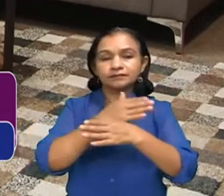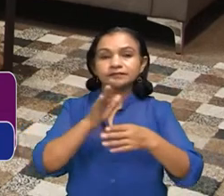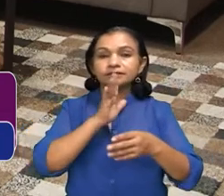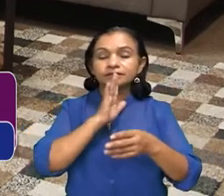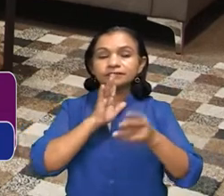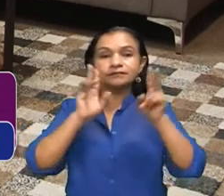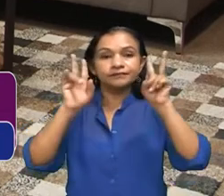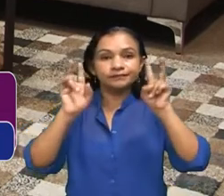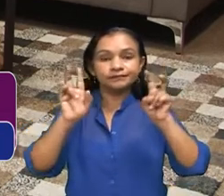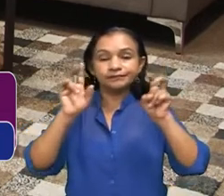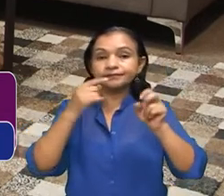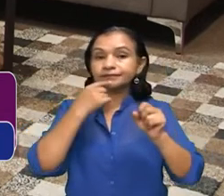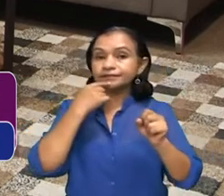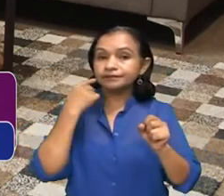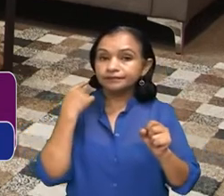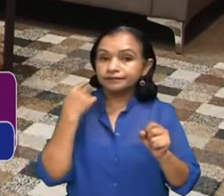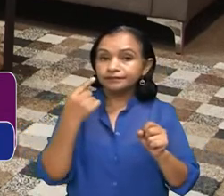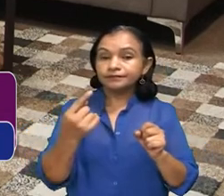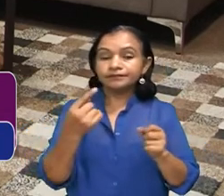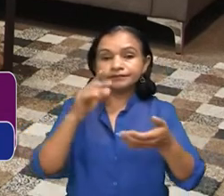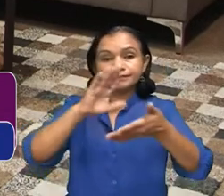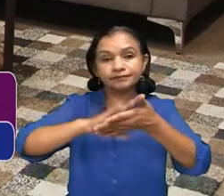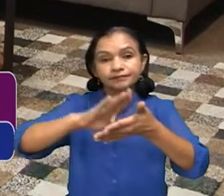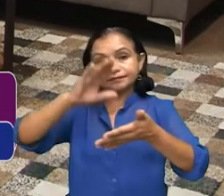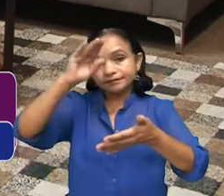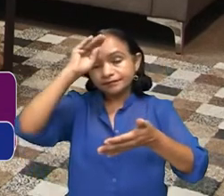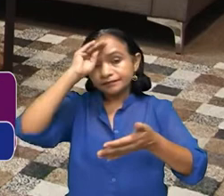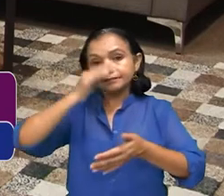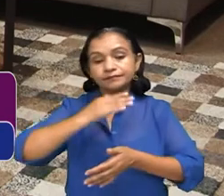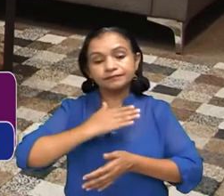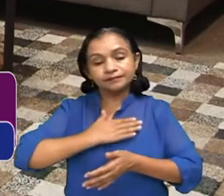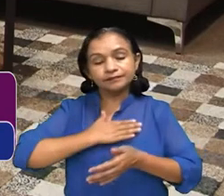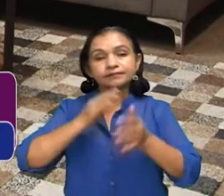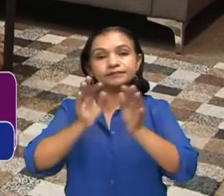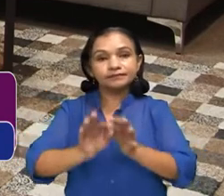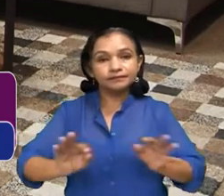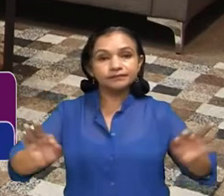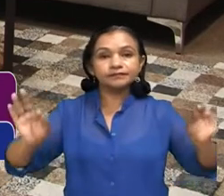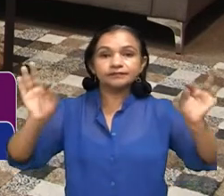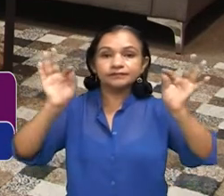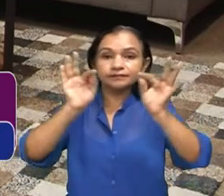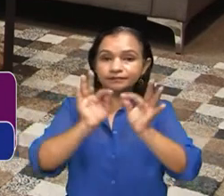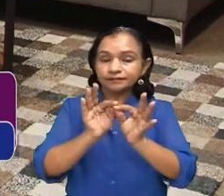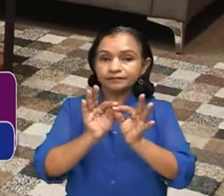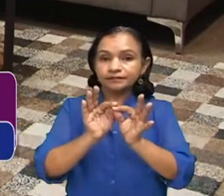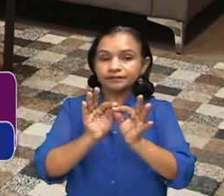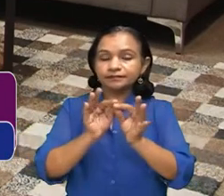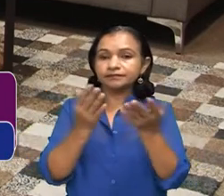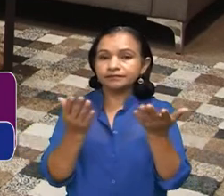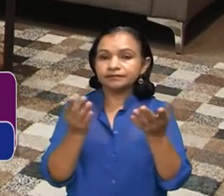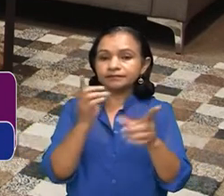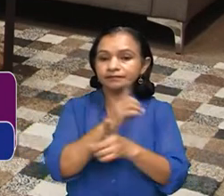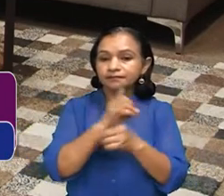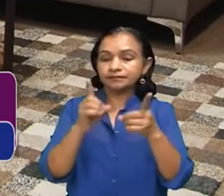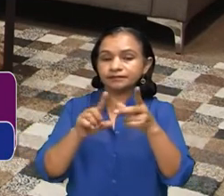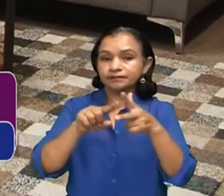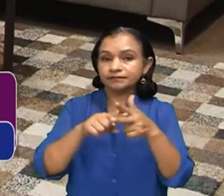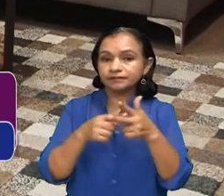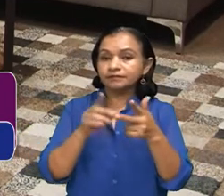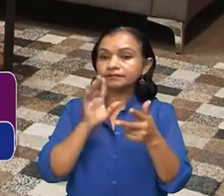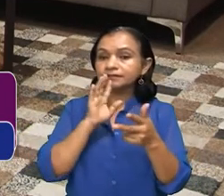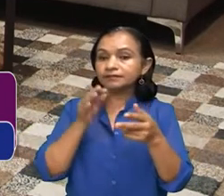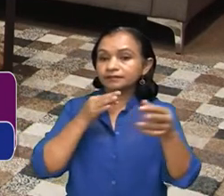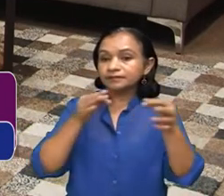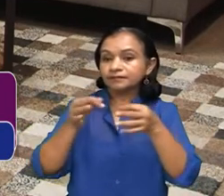Y decirte que el conocimiento para mí es fundamental. Claro. Tenemos que comenzar, ¿verdad?, y a decirle